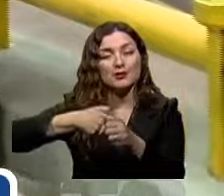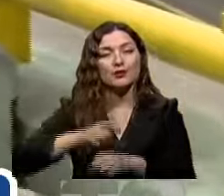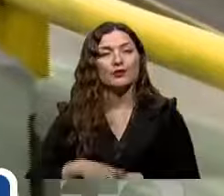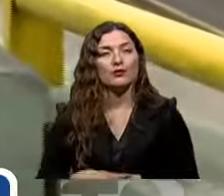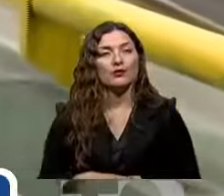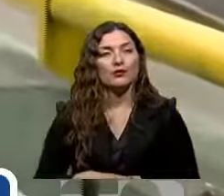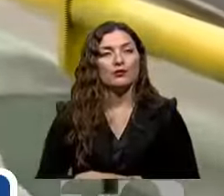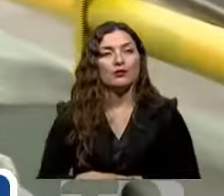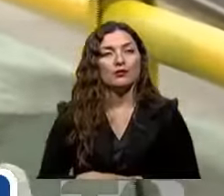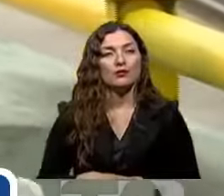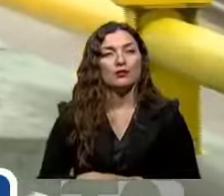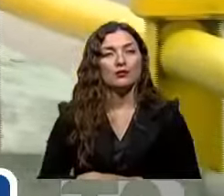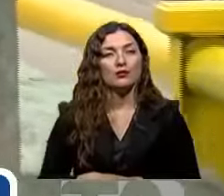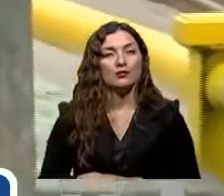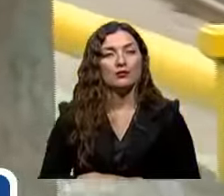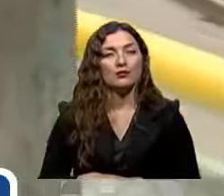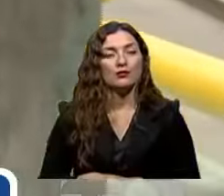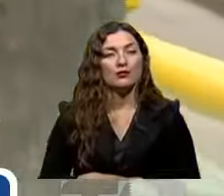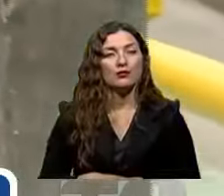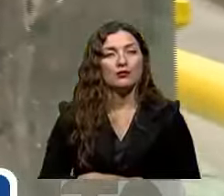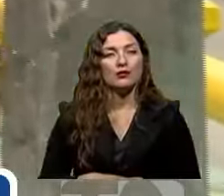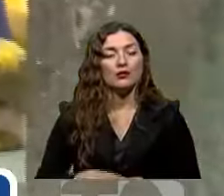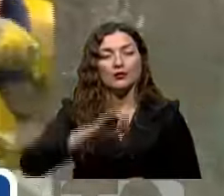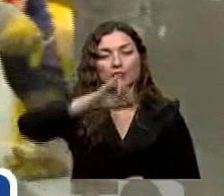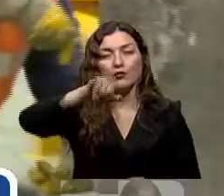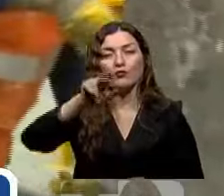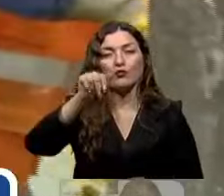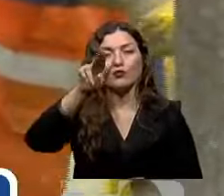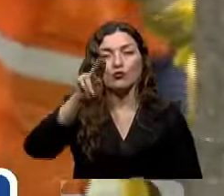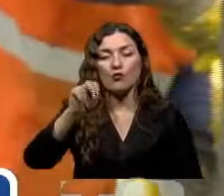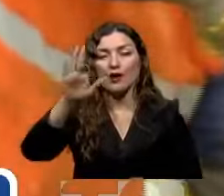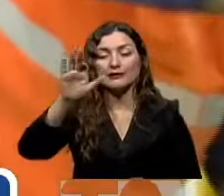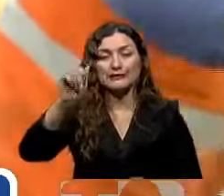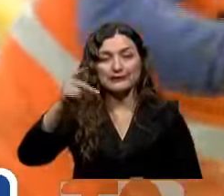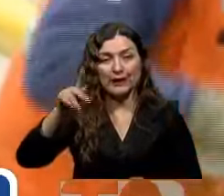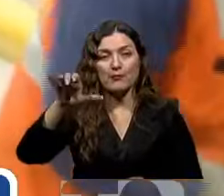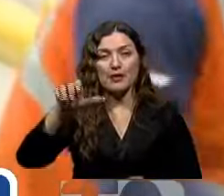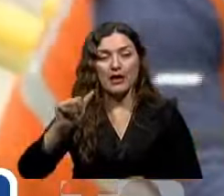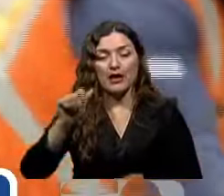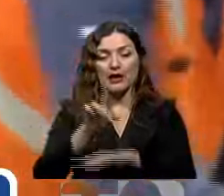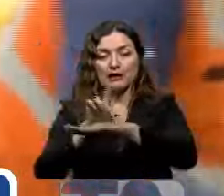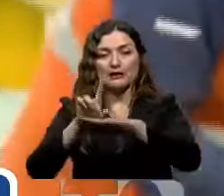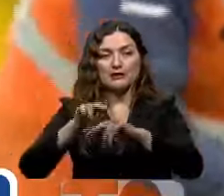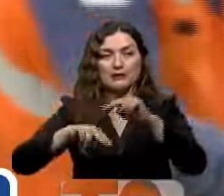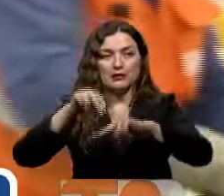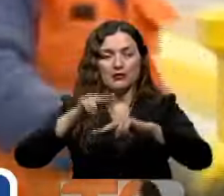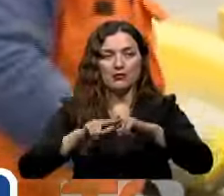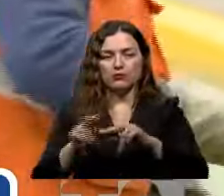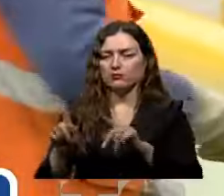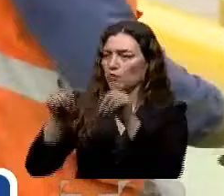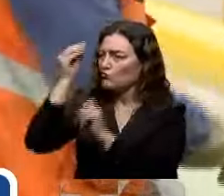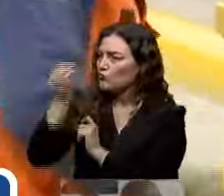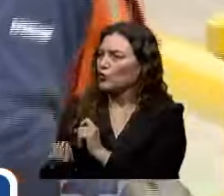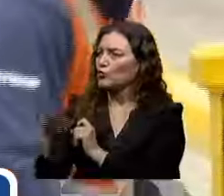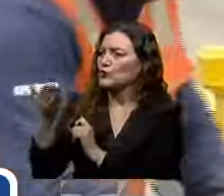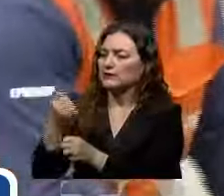van a realizar aquí en el sector, estamos ya con Juan Tapia, él es director de infraestructura del EMOP. Juan, muy buenos días. Cuéntenos, por favor, ¿de